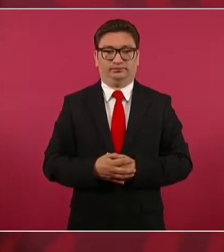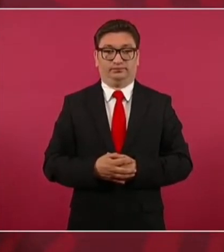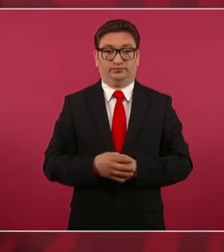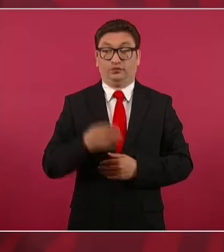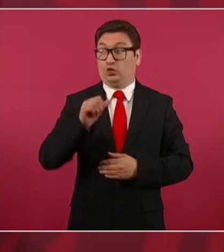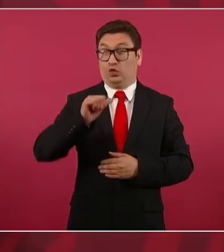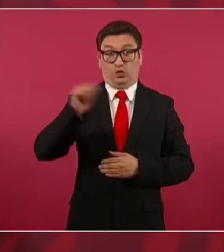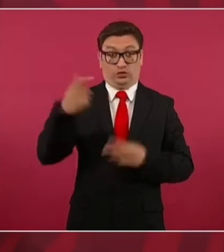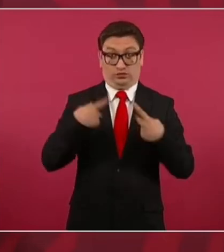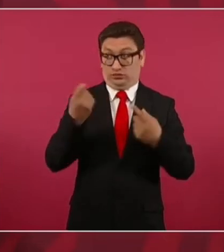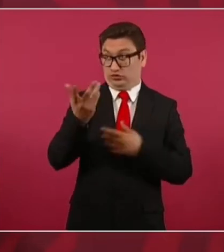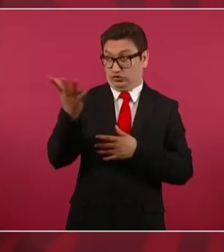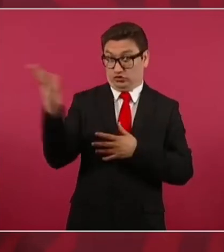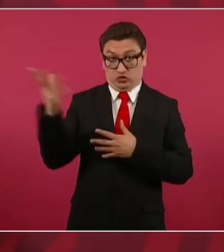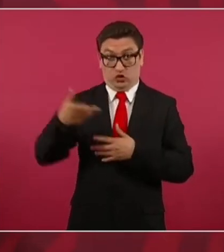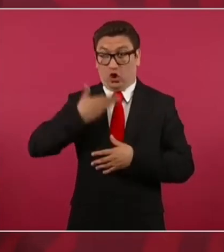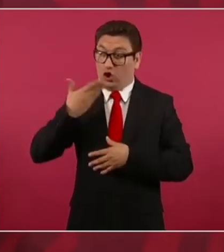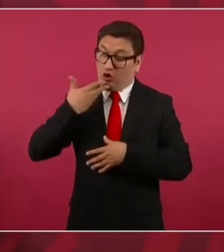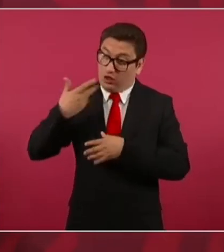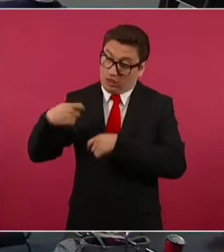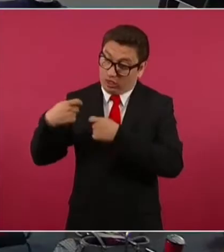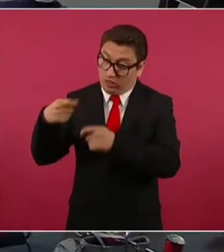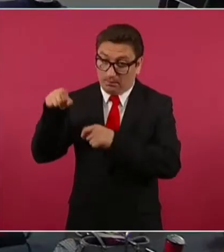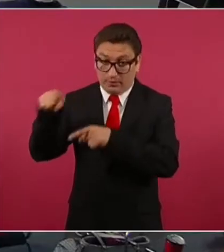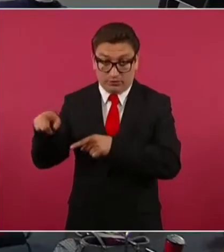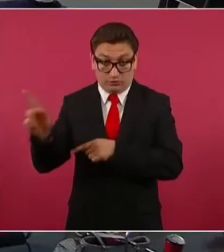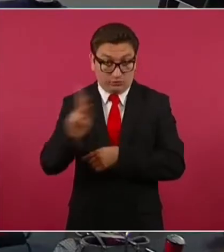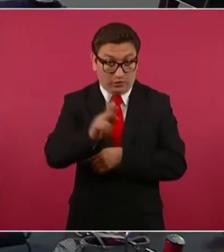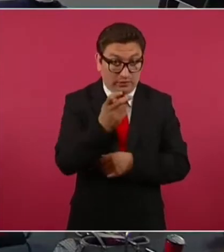mucha gente conservadora.